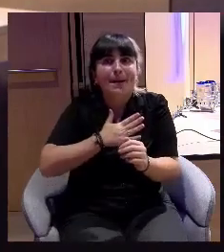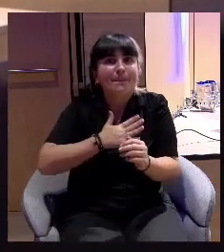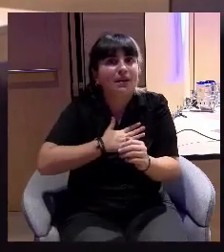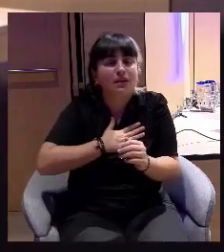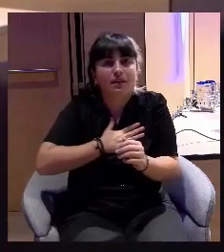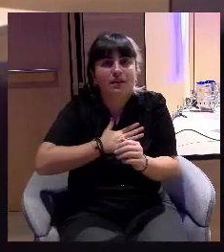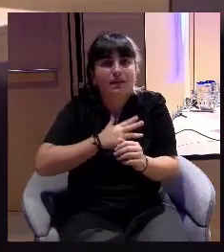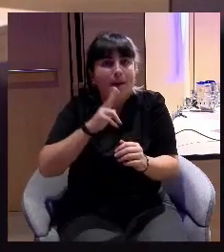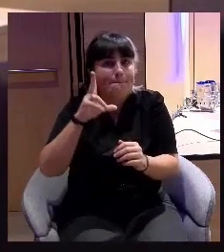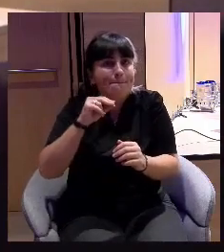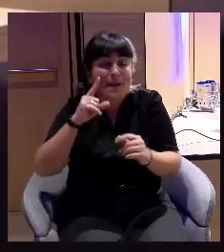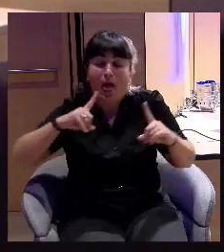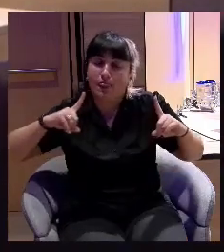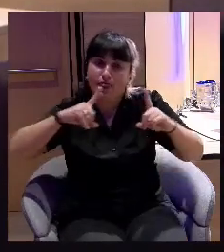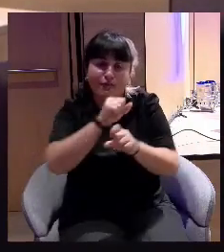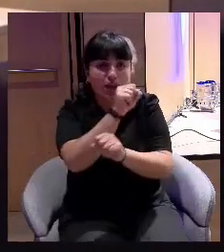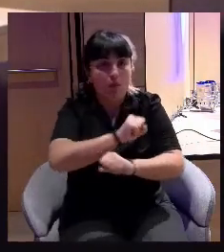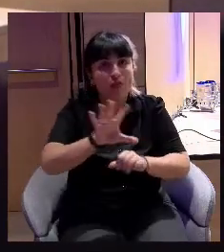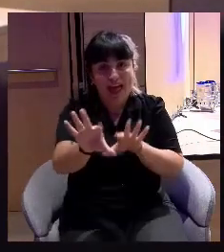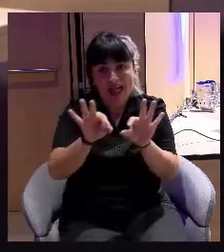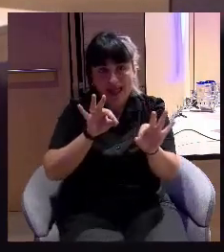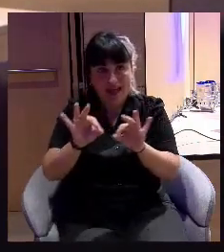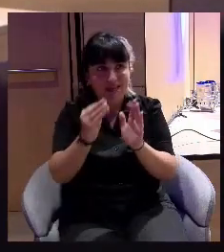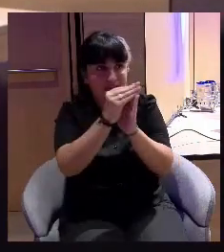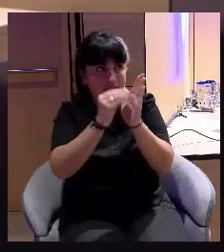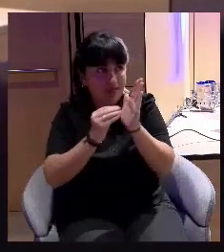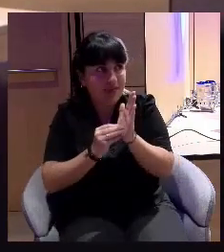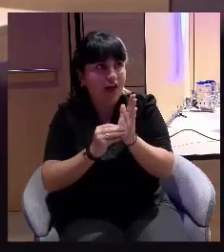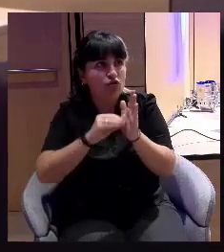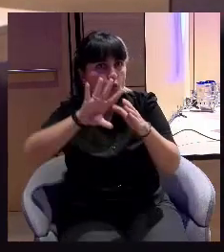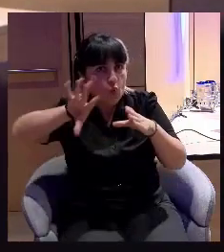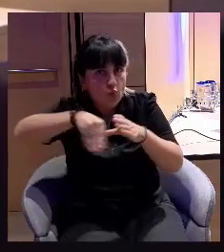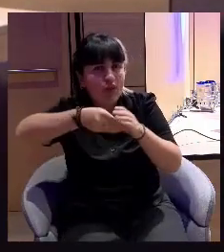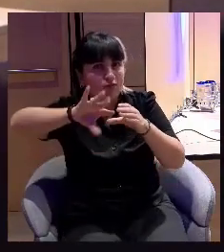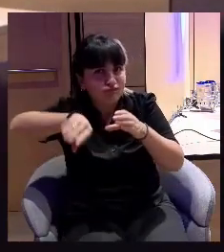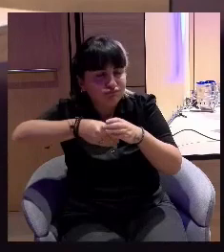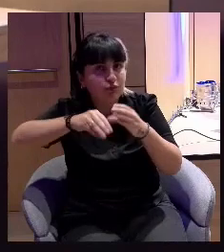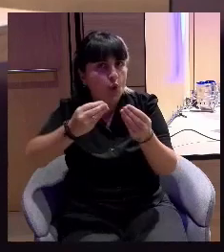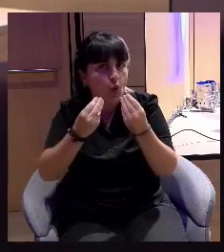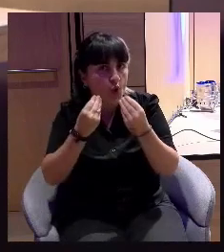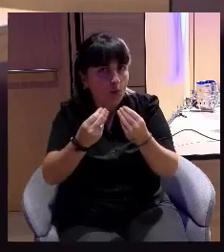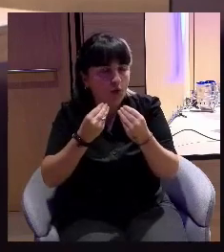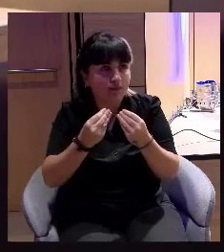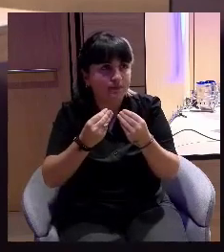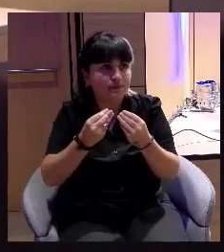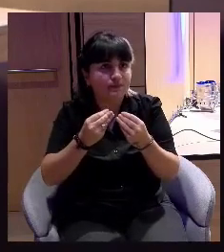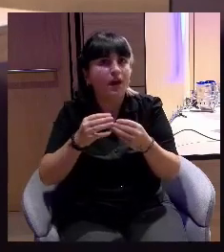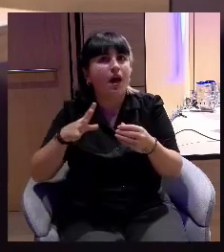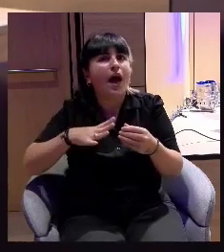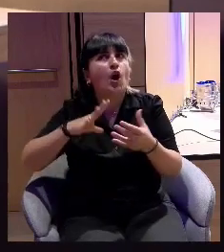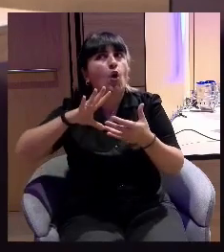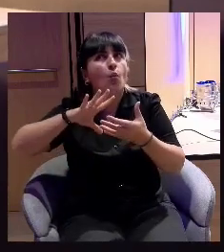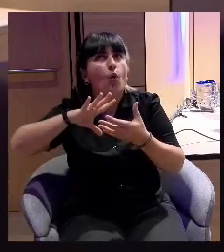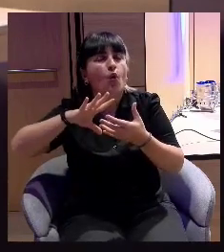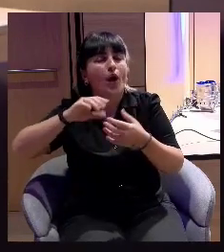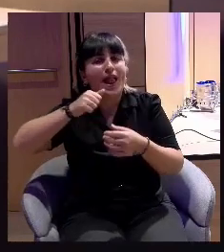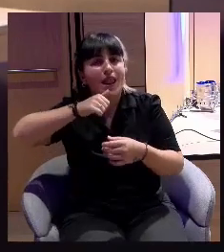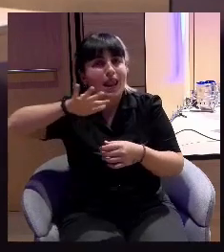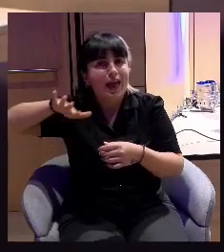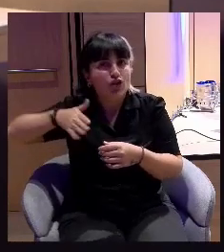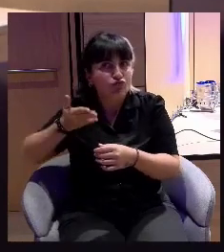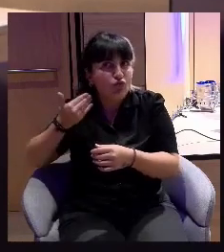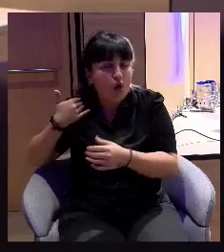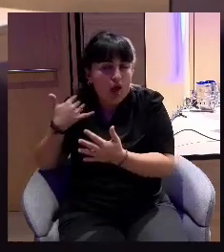estar encontrando lo difícil que sea. Y no hemos mencionado aquí, pero añado también el problema del histórico, lo difícil de saber en qué lugar se